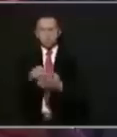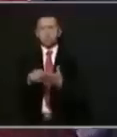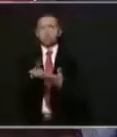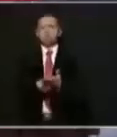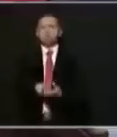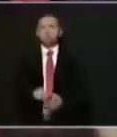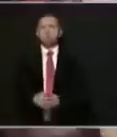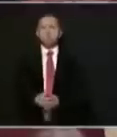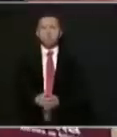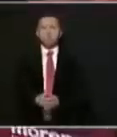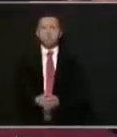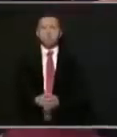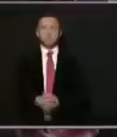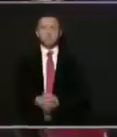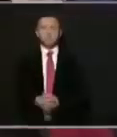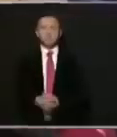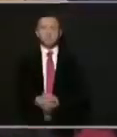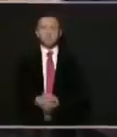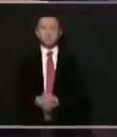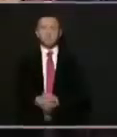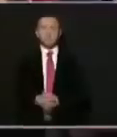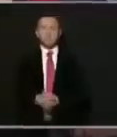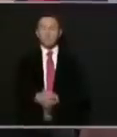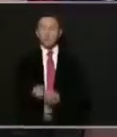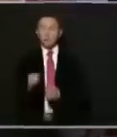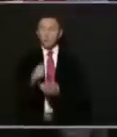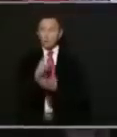Nada más, este programa